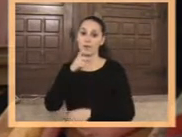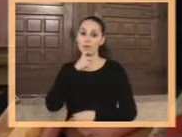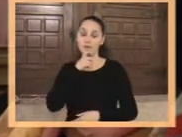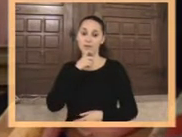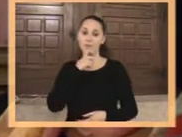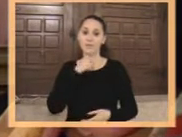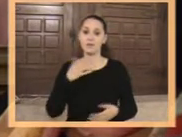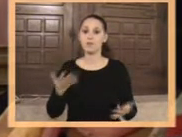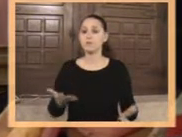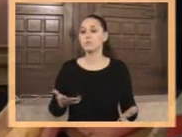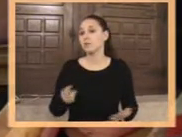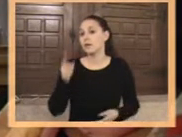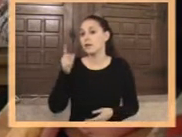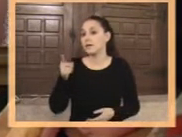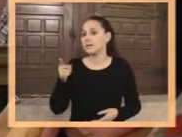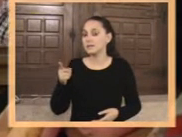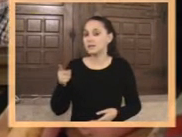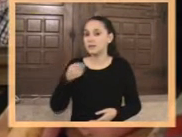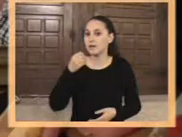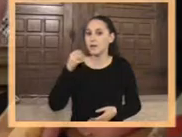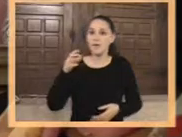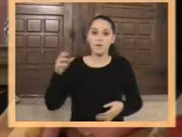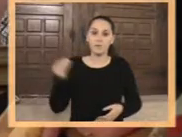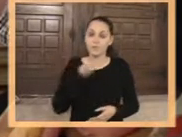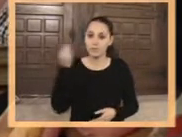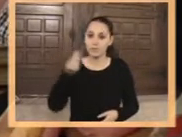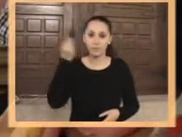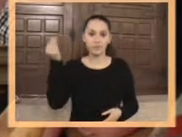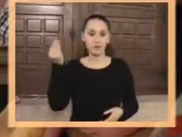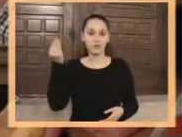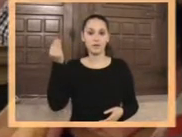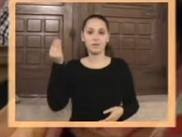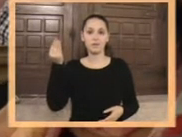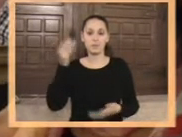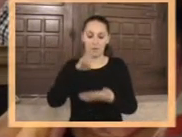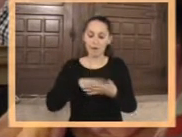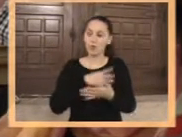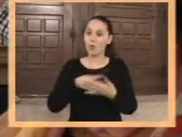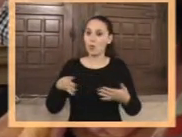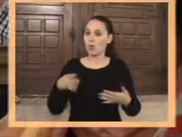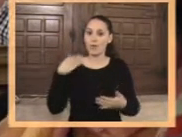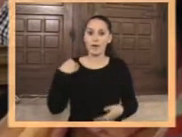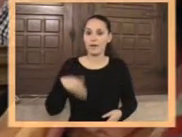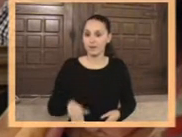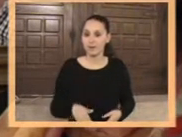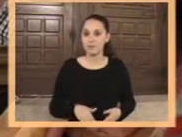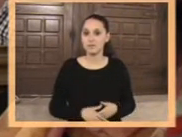fenomenal, para cuadrar su propia agenda ante otras reuniones o ante otros organismos, decir, oye, mira, yo sé que